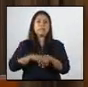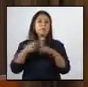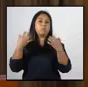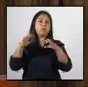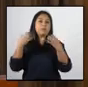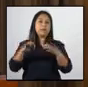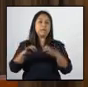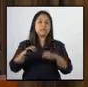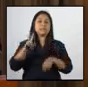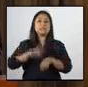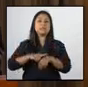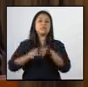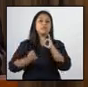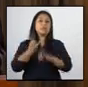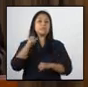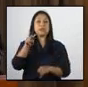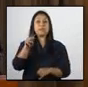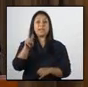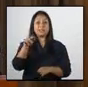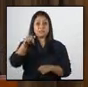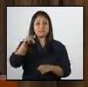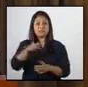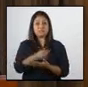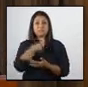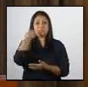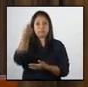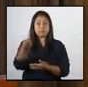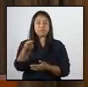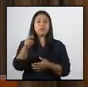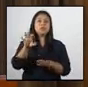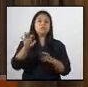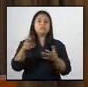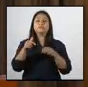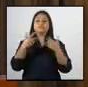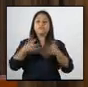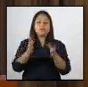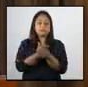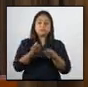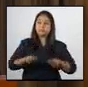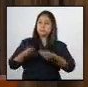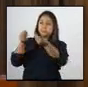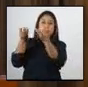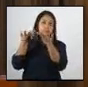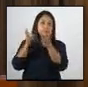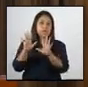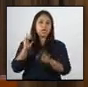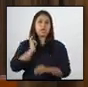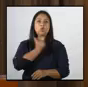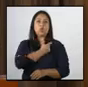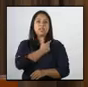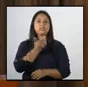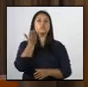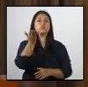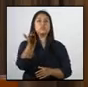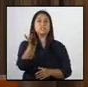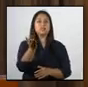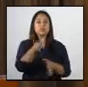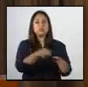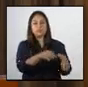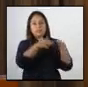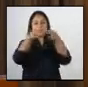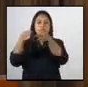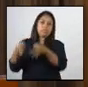vence el martes de esta semana por lo que es el enviado al congreso de la república la solicitud de la prórroga